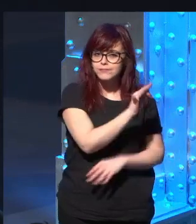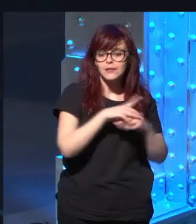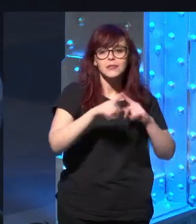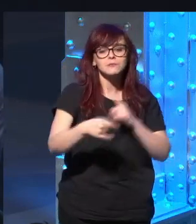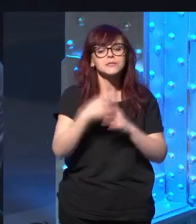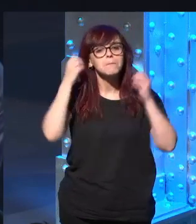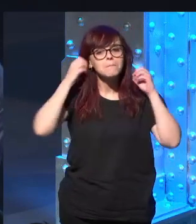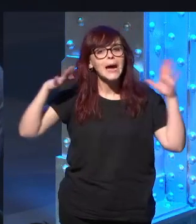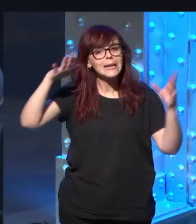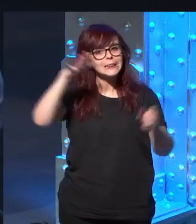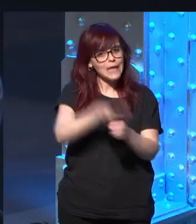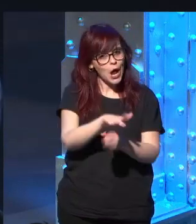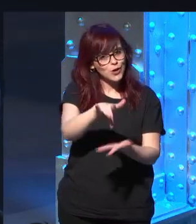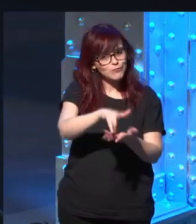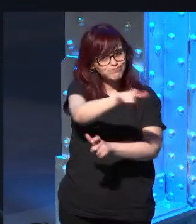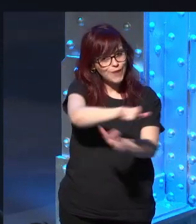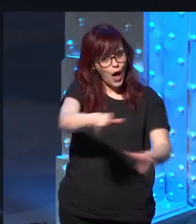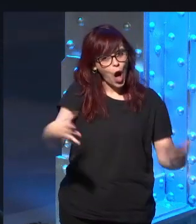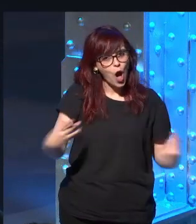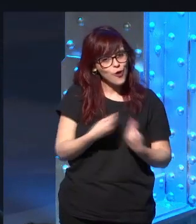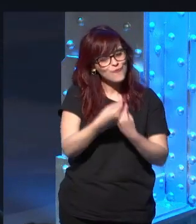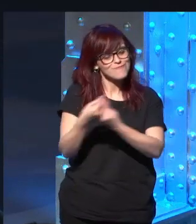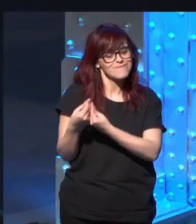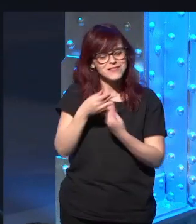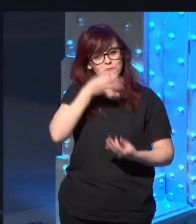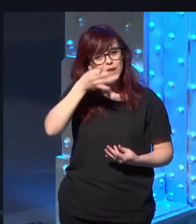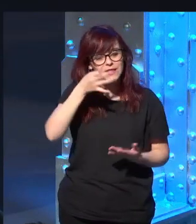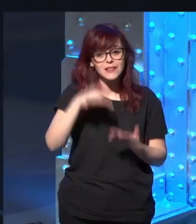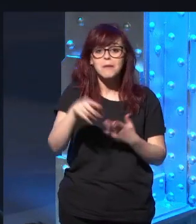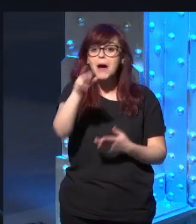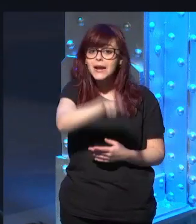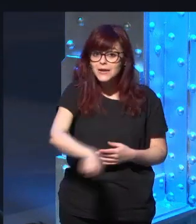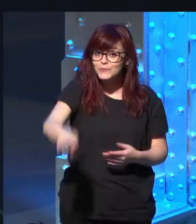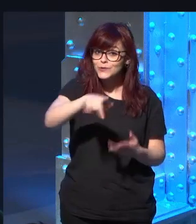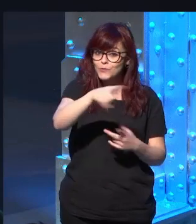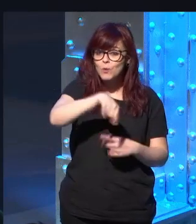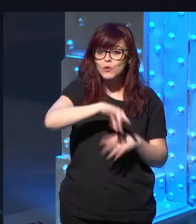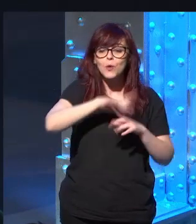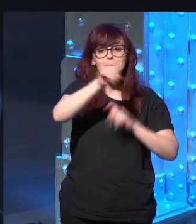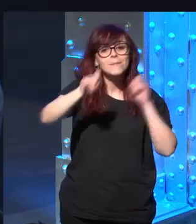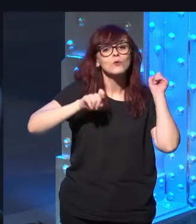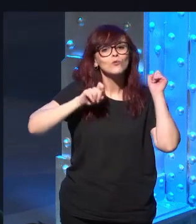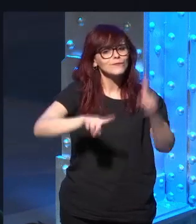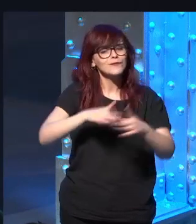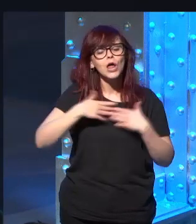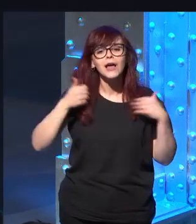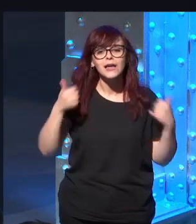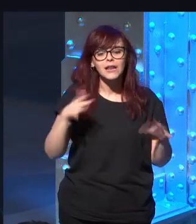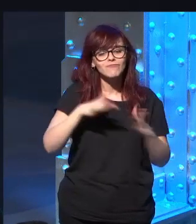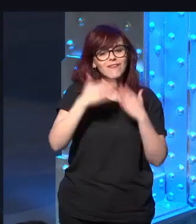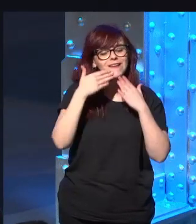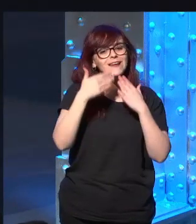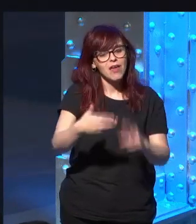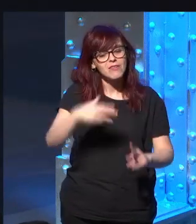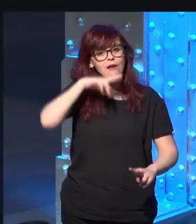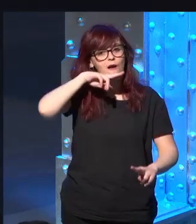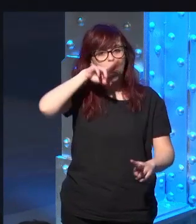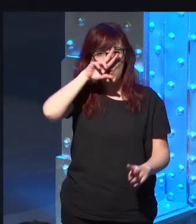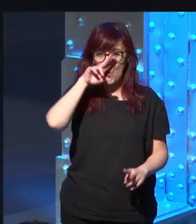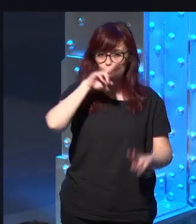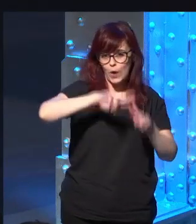también a los martianos que nos acompañan esta tarde. Repito también que podéis formular las preguntas que queráis a través de